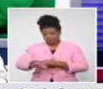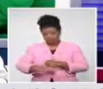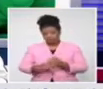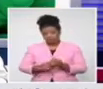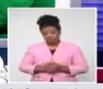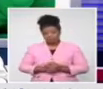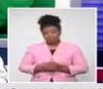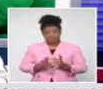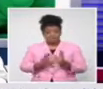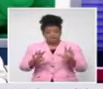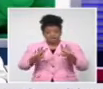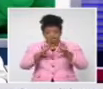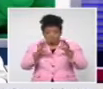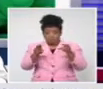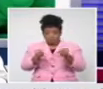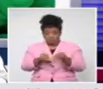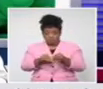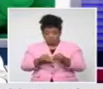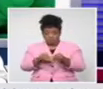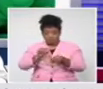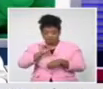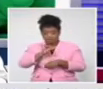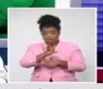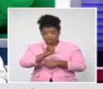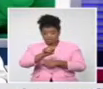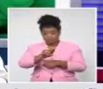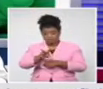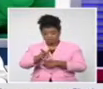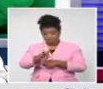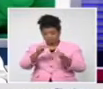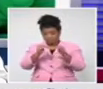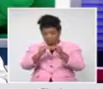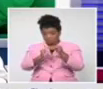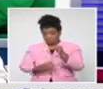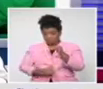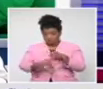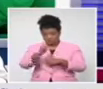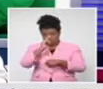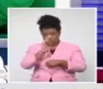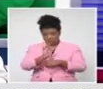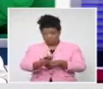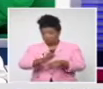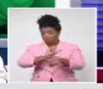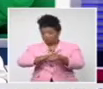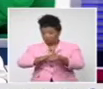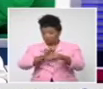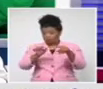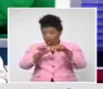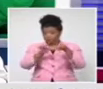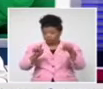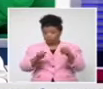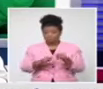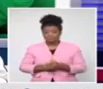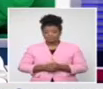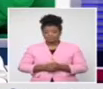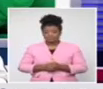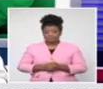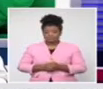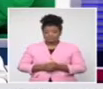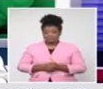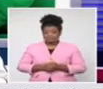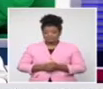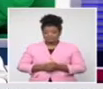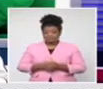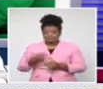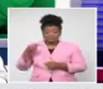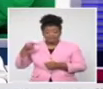acumulan 702 menores de un año que han tenido la enfermedad en Cuba, y en el día de ayer, de